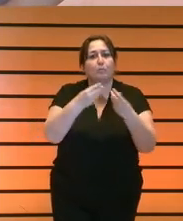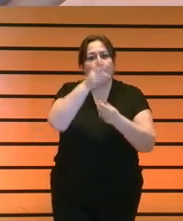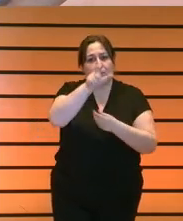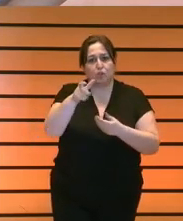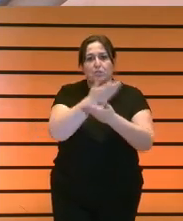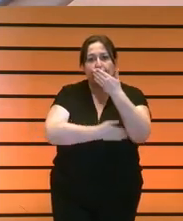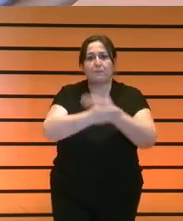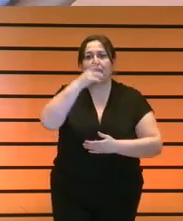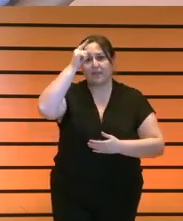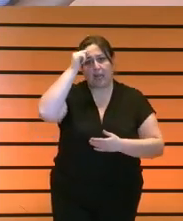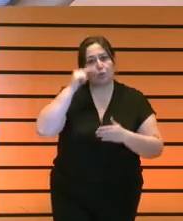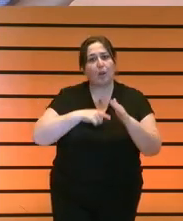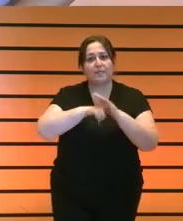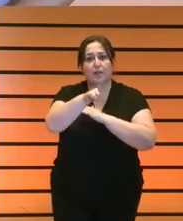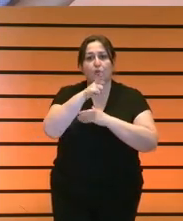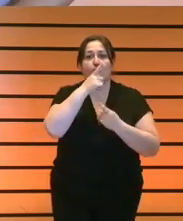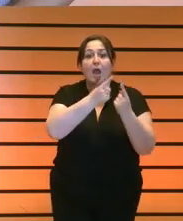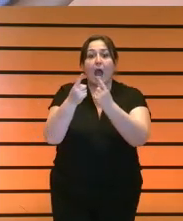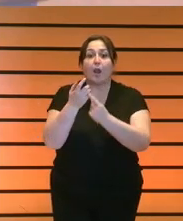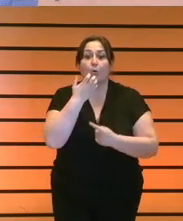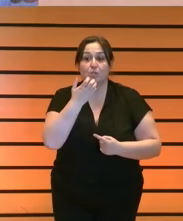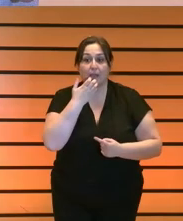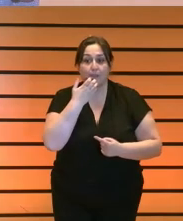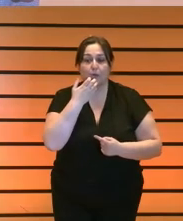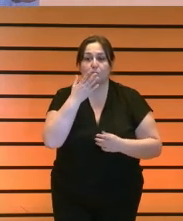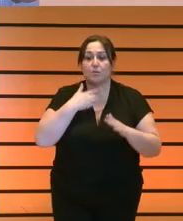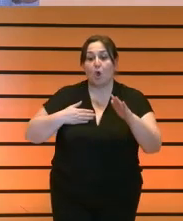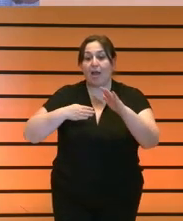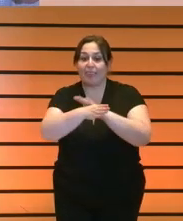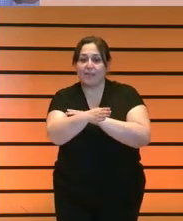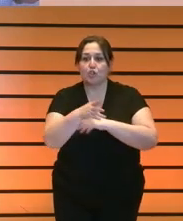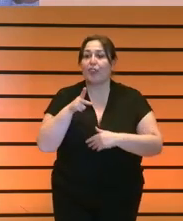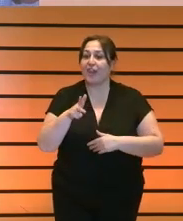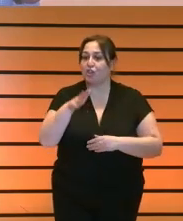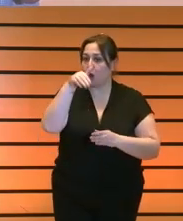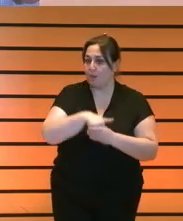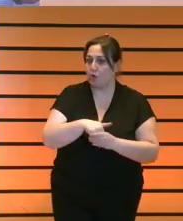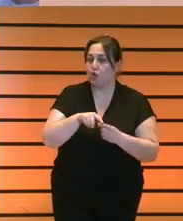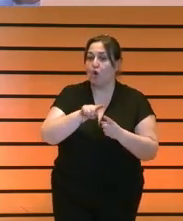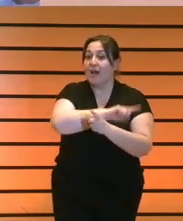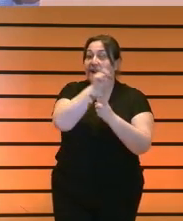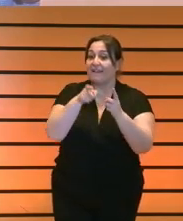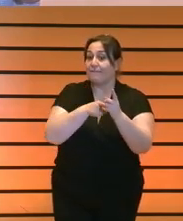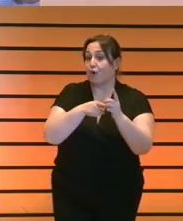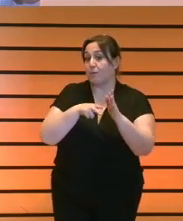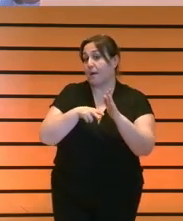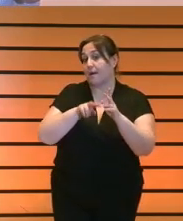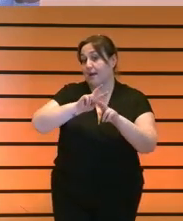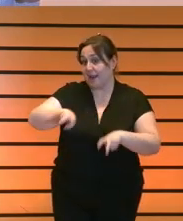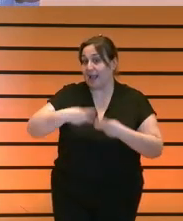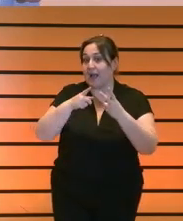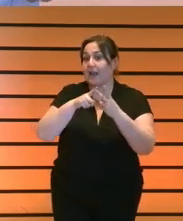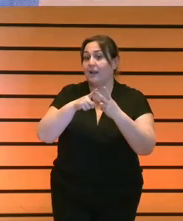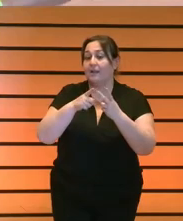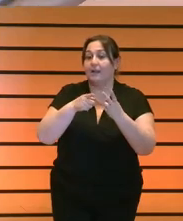del desarrollo. Algunos ejemplos, el acceso al derecho al voto, la reforma legal sobre la capacidad jurídica,